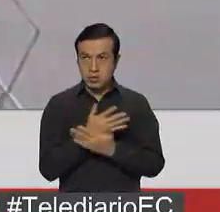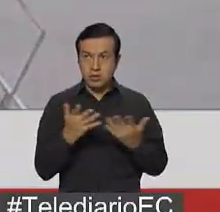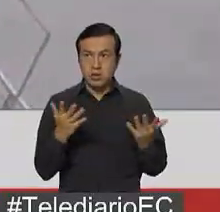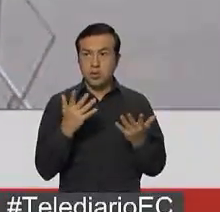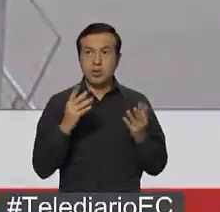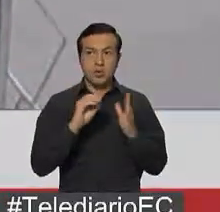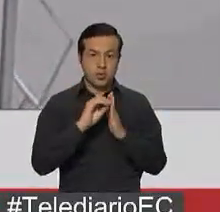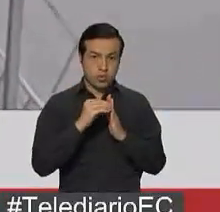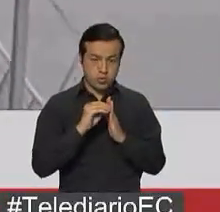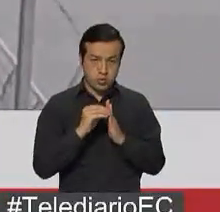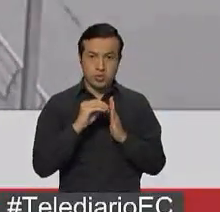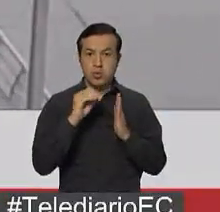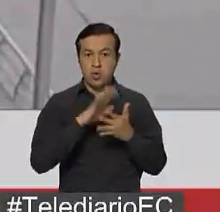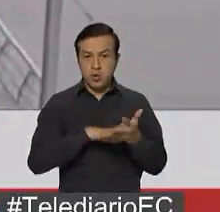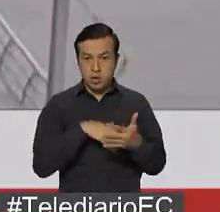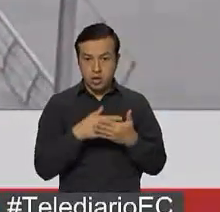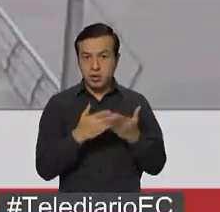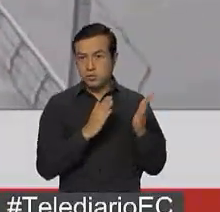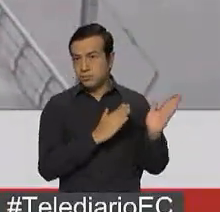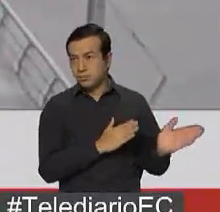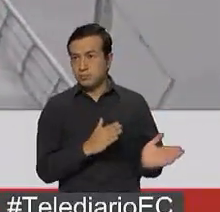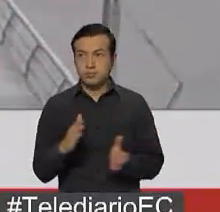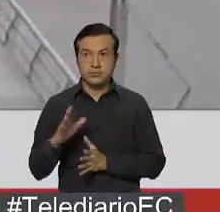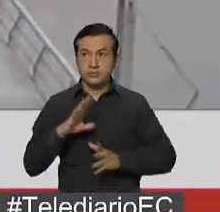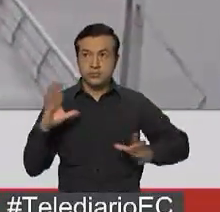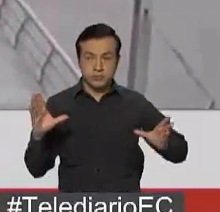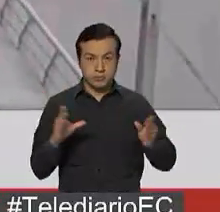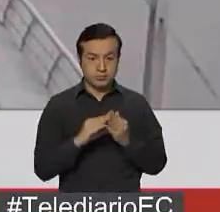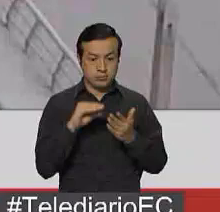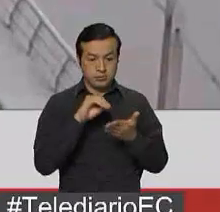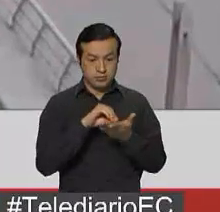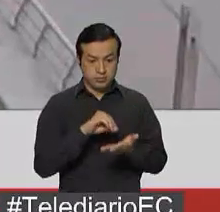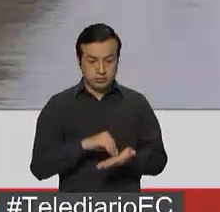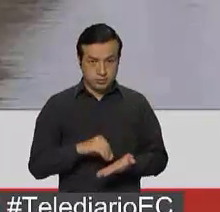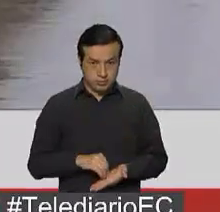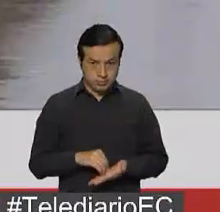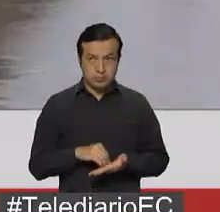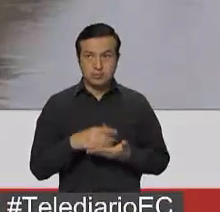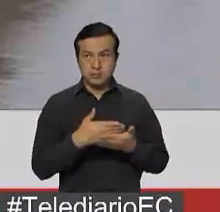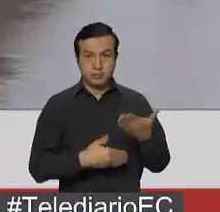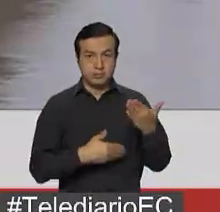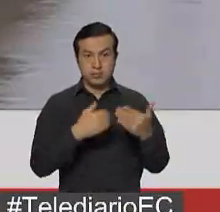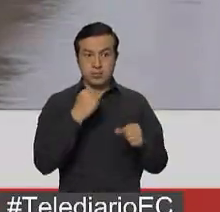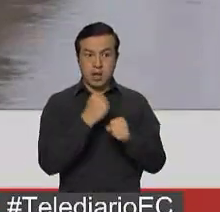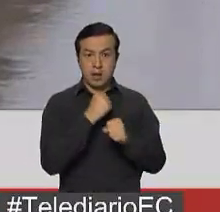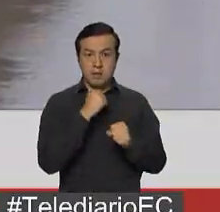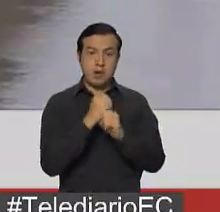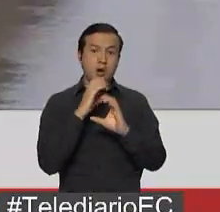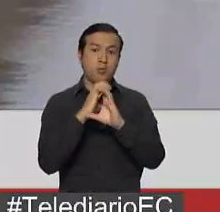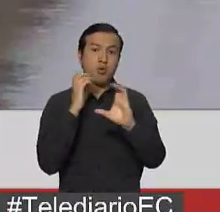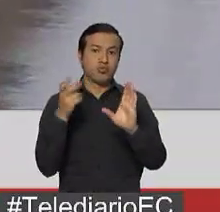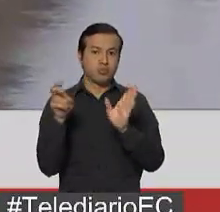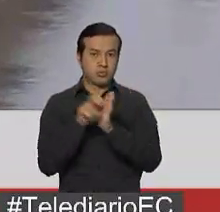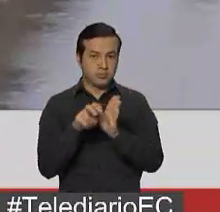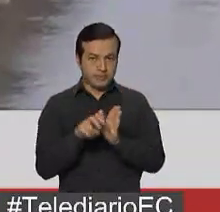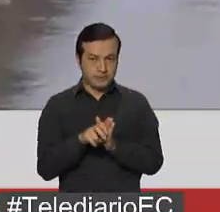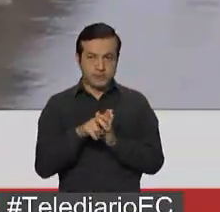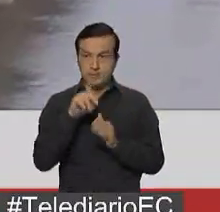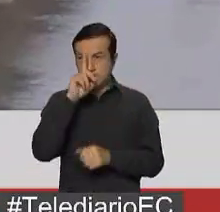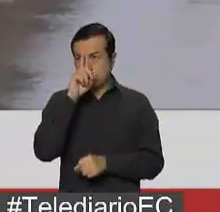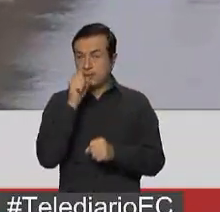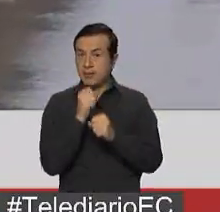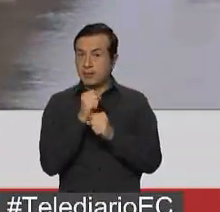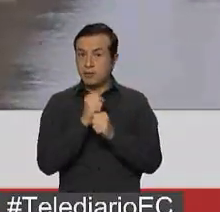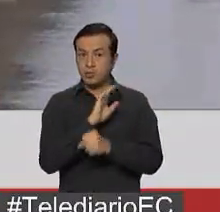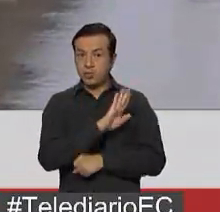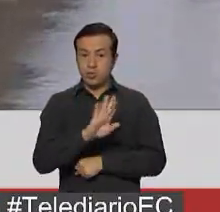ruge la ruta y horarios de recorrido también deben estar detallados en los vehículos que elaboren como expresó mientras los trabajadores que se